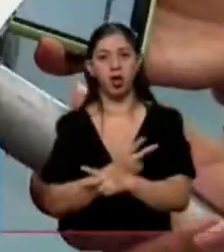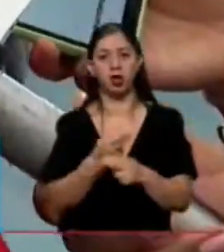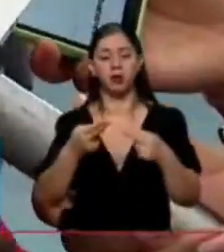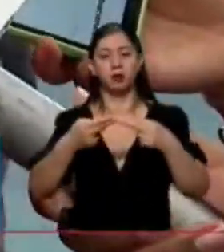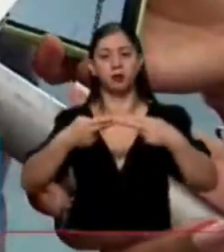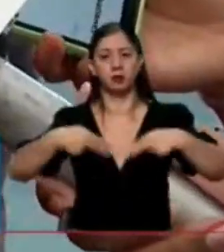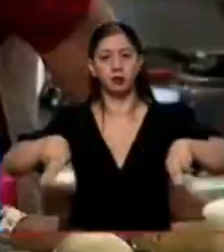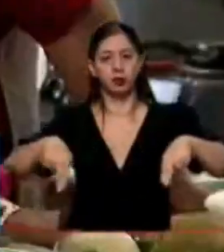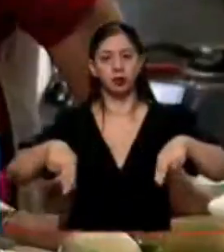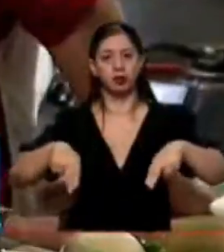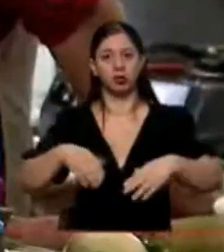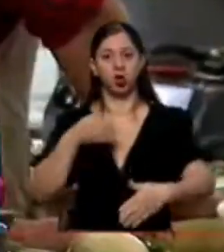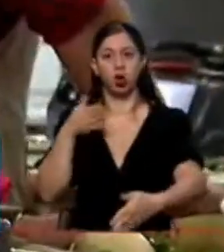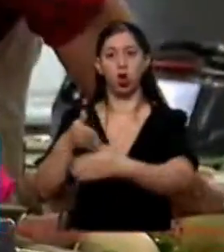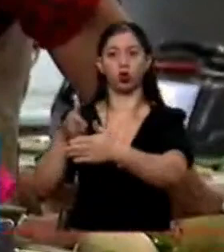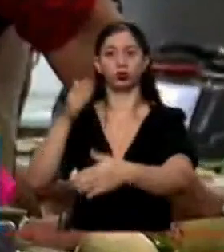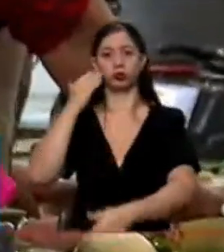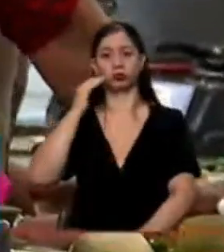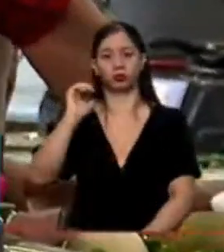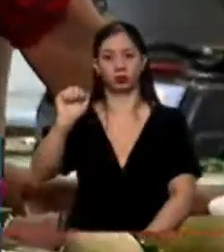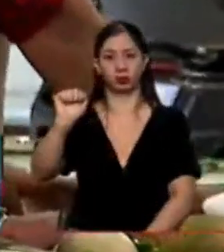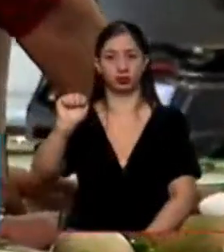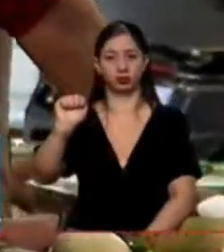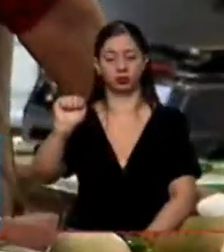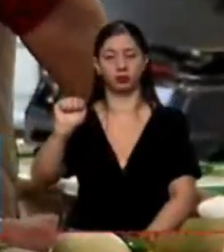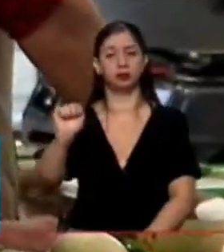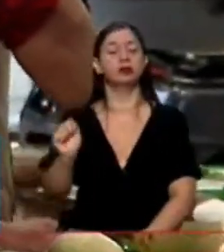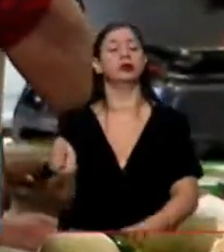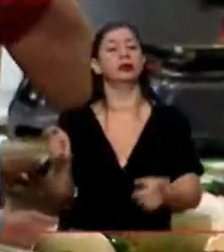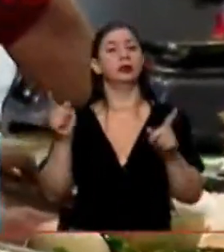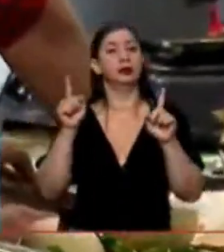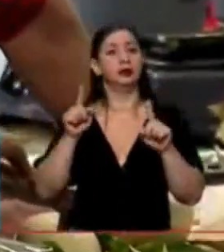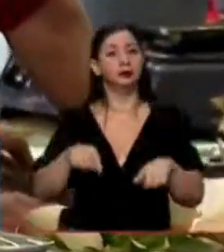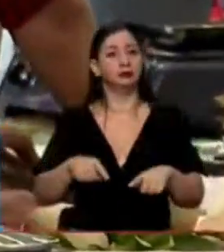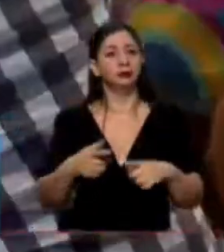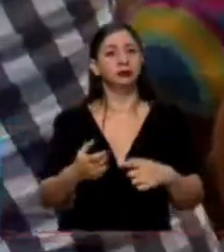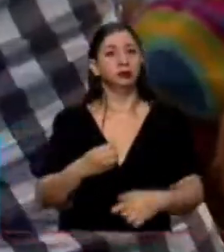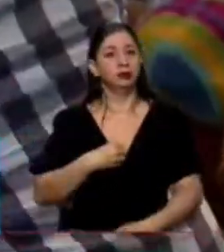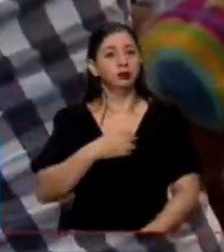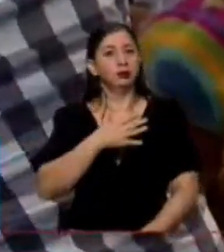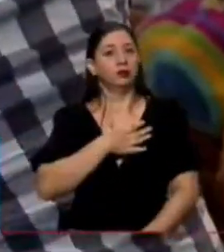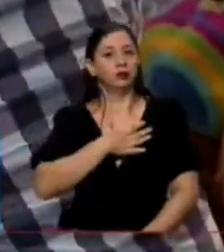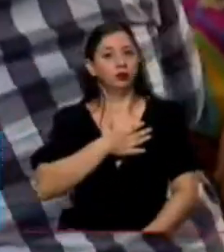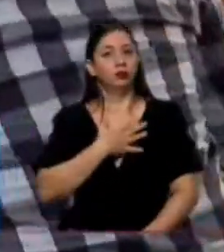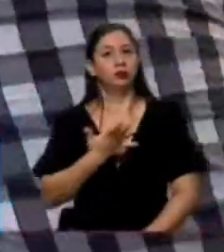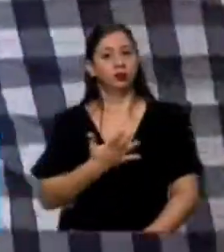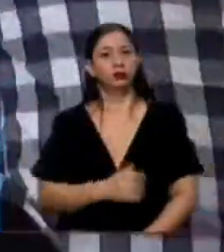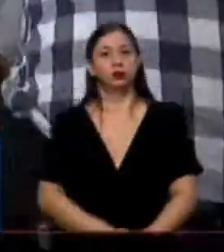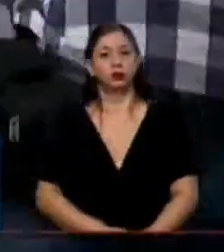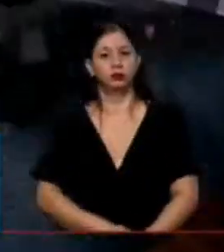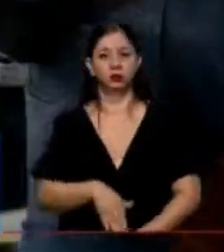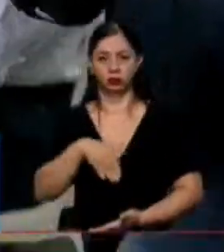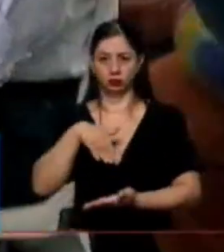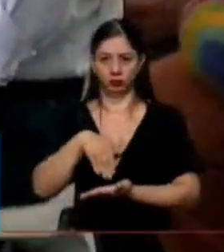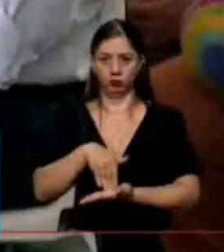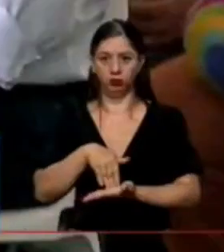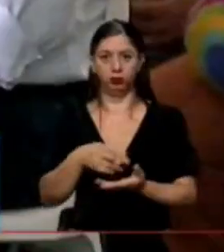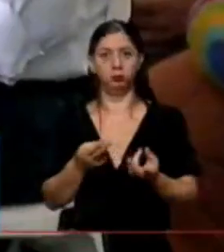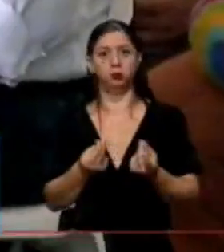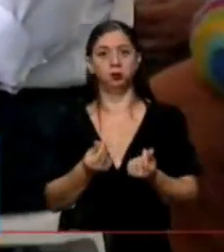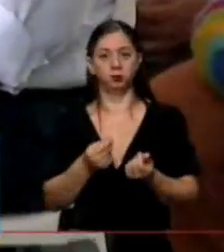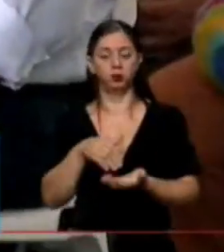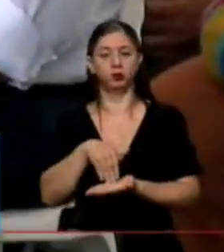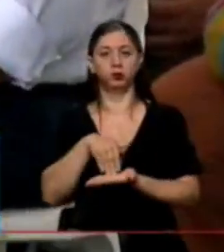en género en contra de las mujeres. Pero tiene una degeneración de oportunidades y empoderamiento